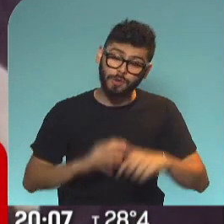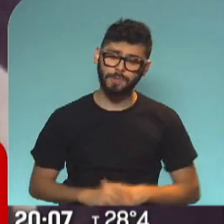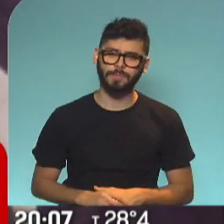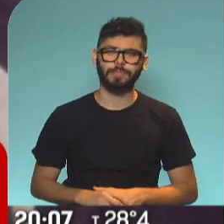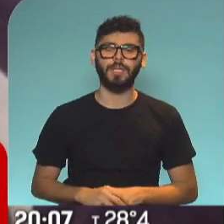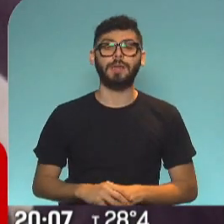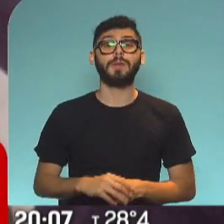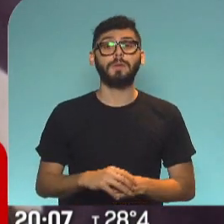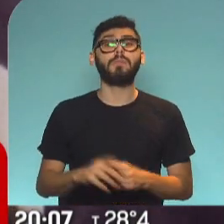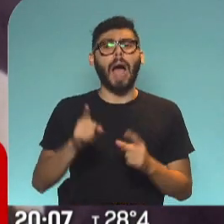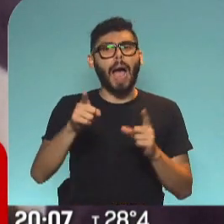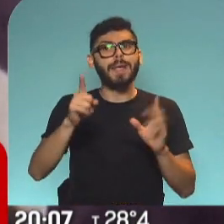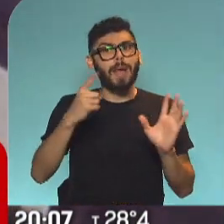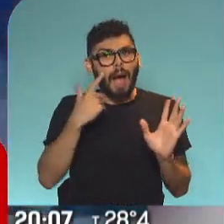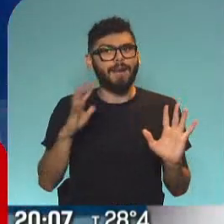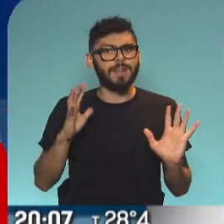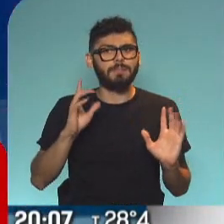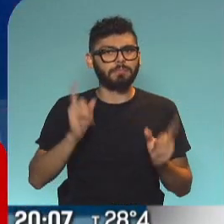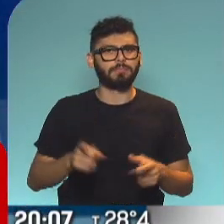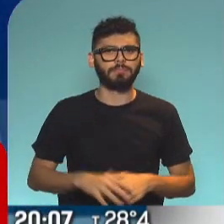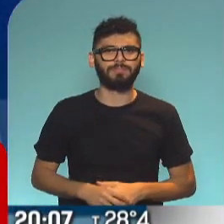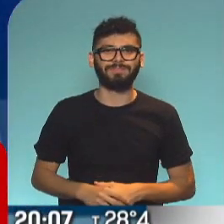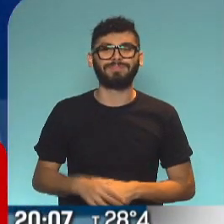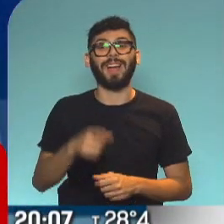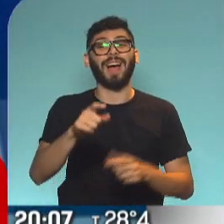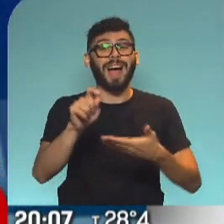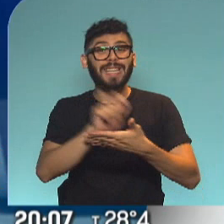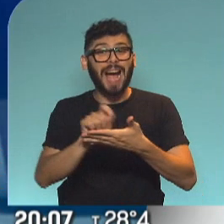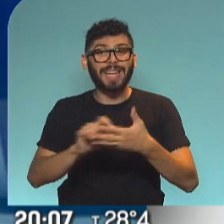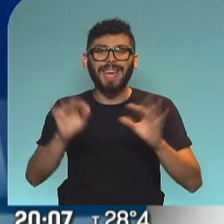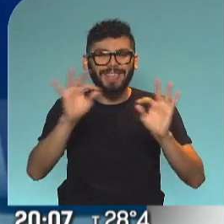algunos puntos también ahí para ver sobre esa carta,